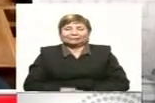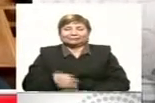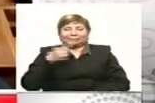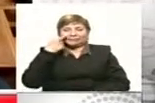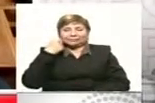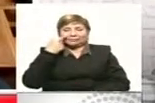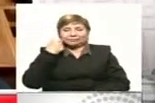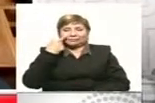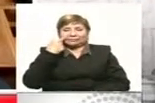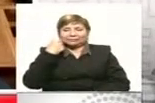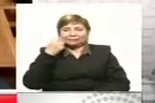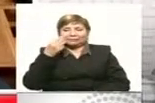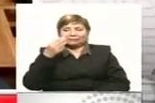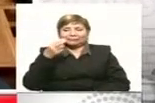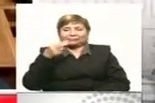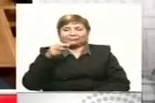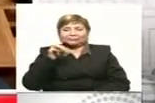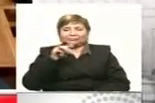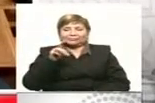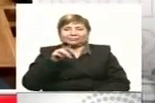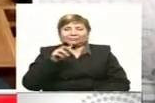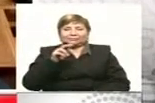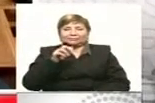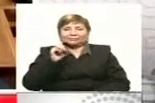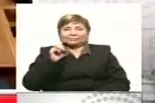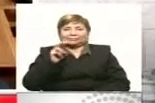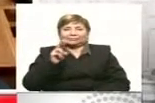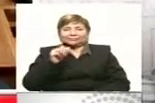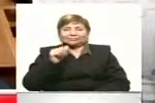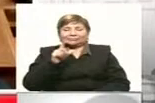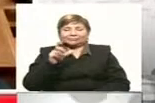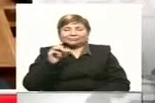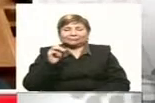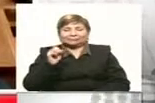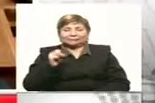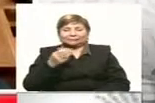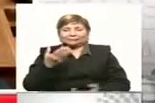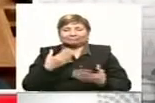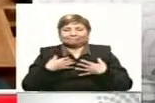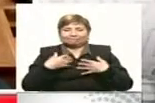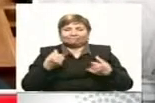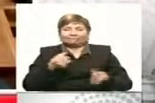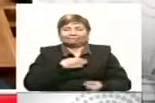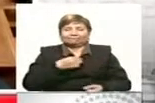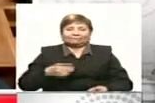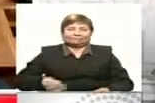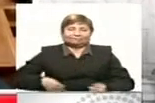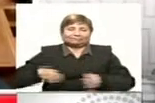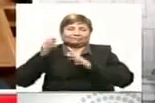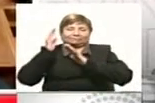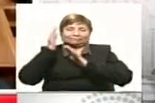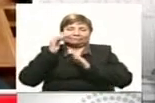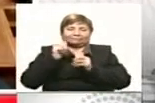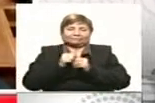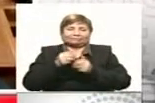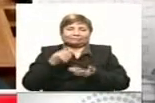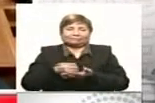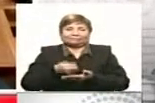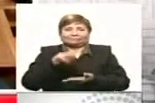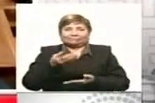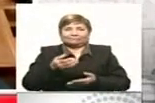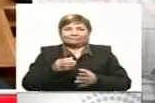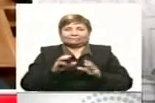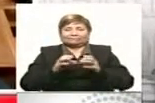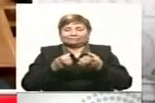señor Hernando Ismael Ceballos Flores, ministro de Salud, para sustentar el presupuesto asignado al